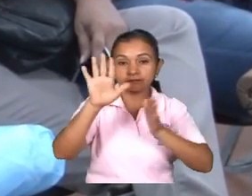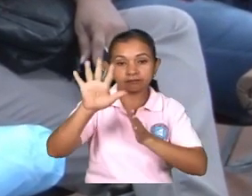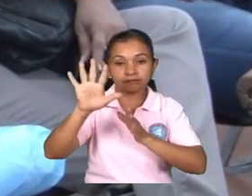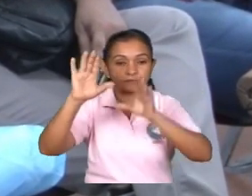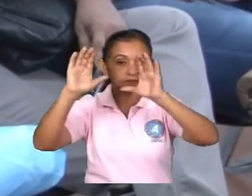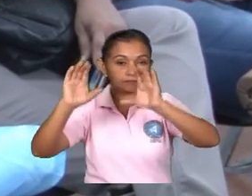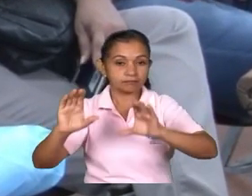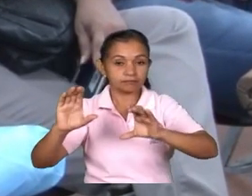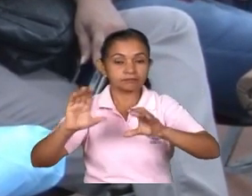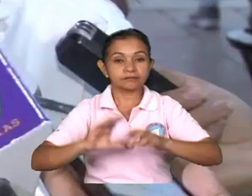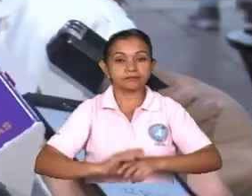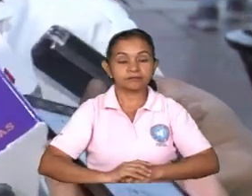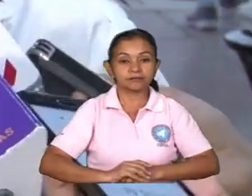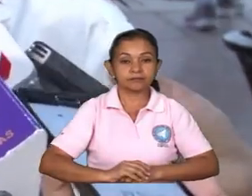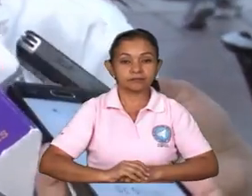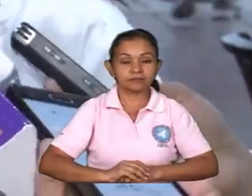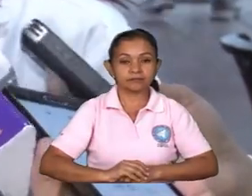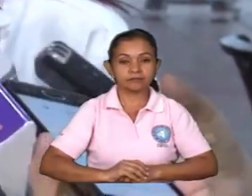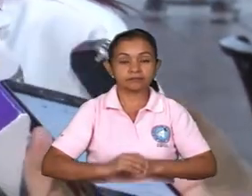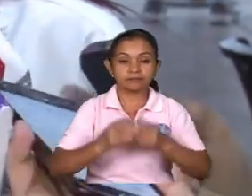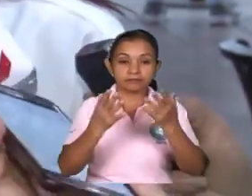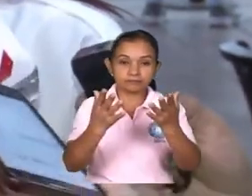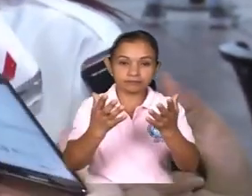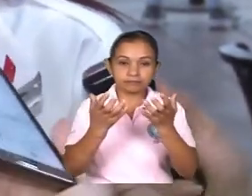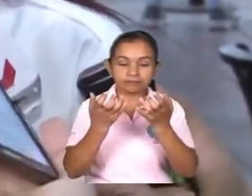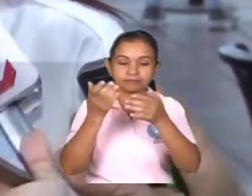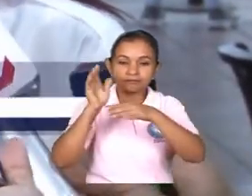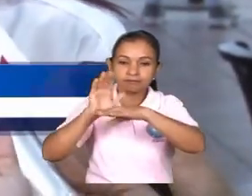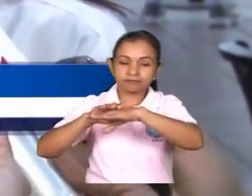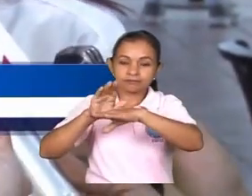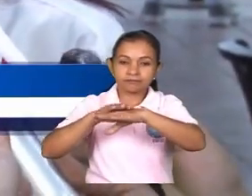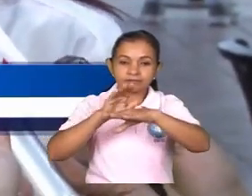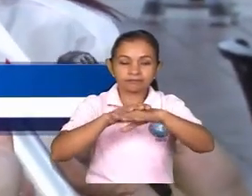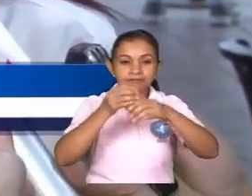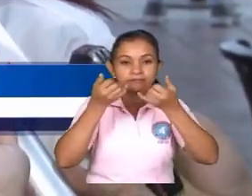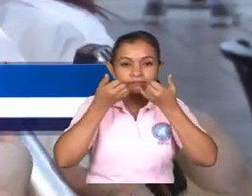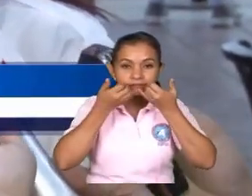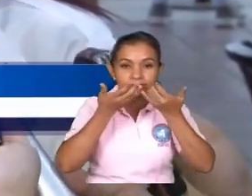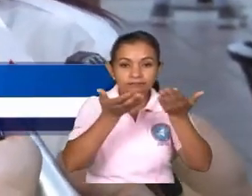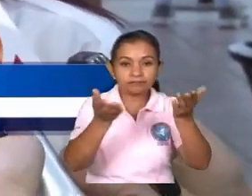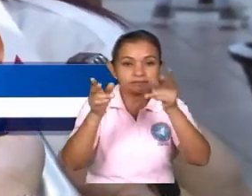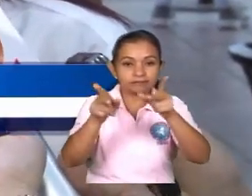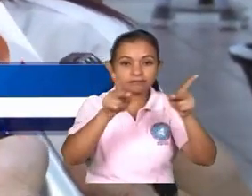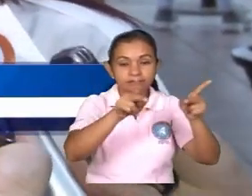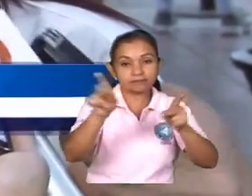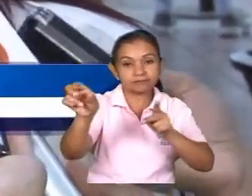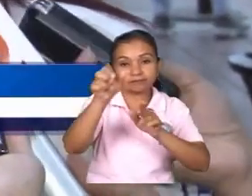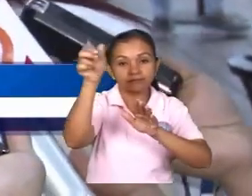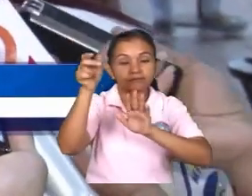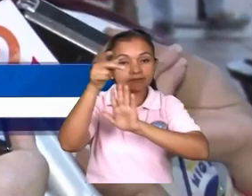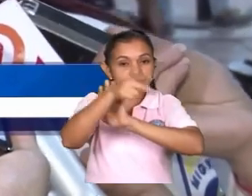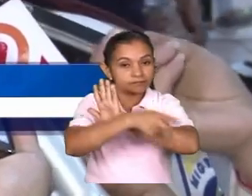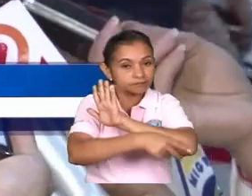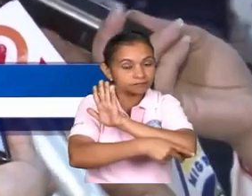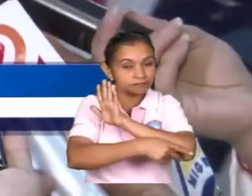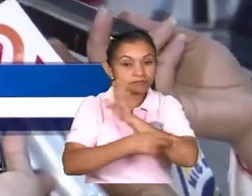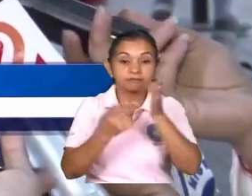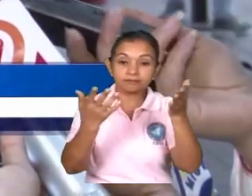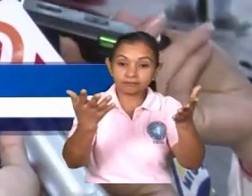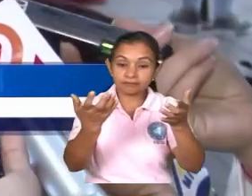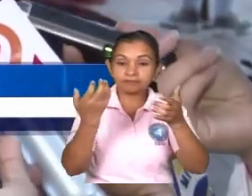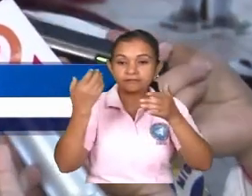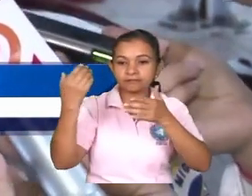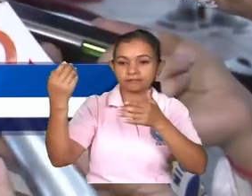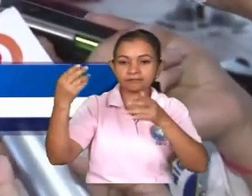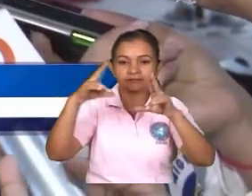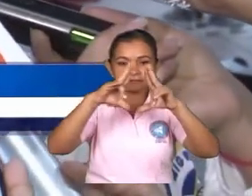de la tarde. Sí, queremos dirigir una información a los ciudadanos de otras nacionalidades que han ingresado